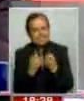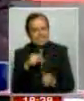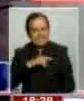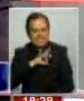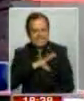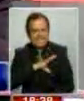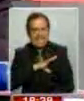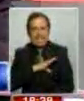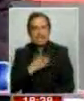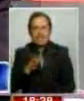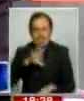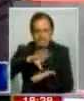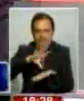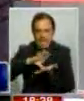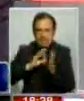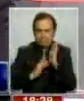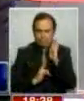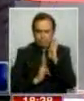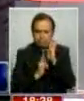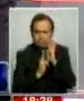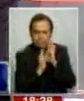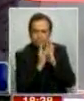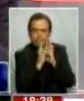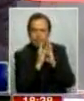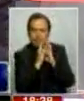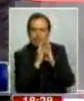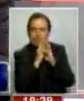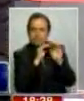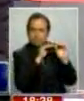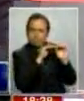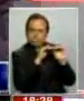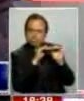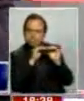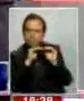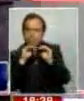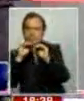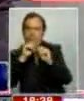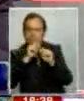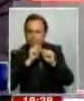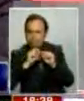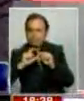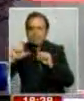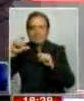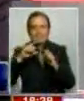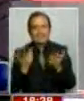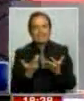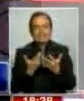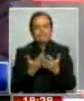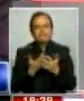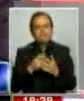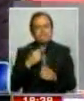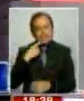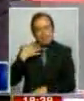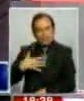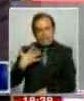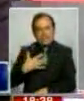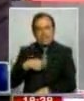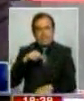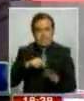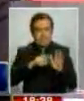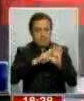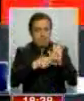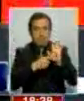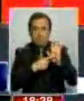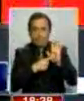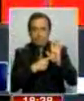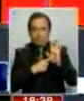de Chile un país que crece en forma sustentable. Y nosotros entendemos que parte de la gobernabilidad del crecimiento pasa por aprobar esta reforma